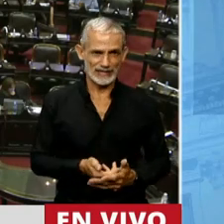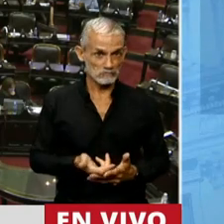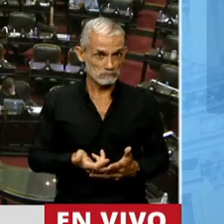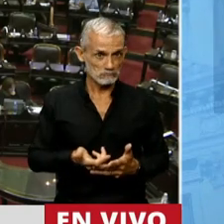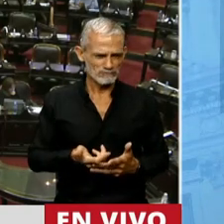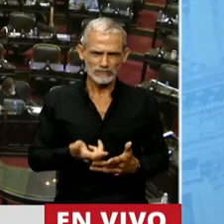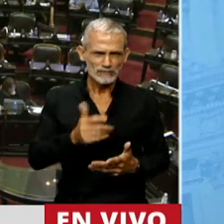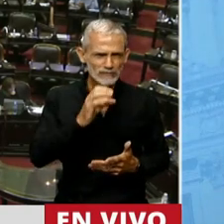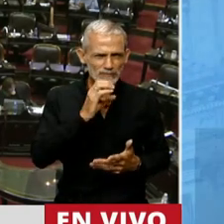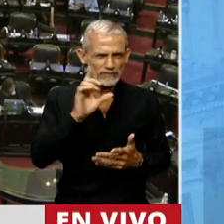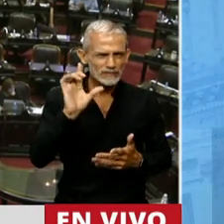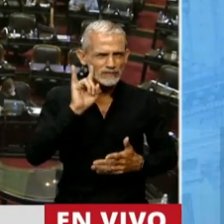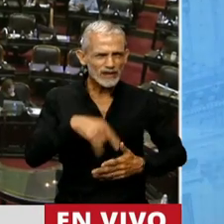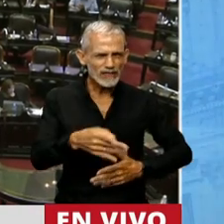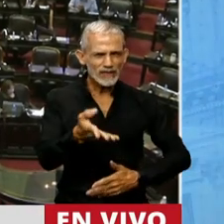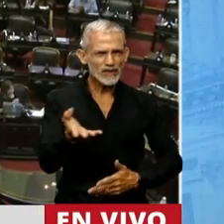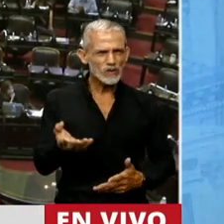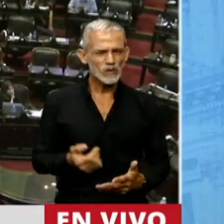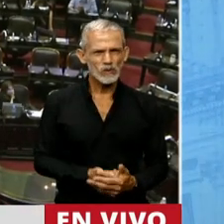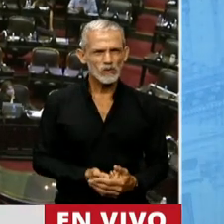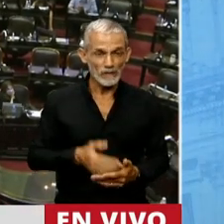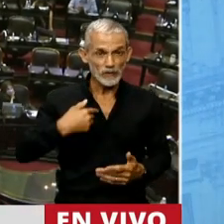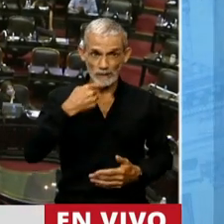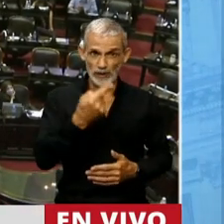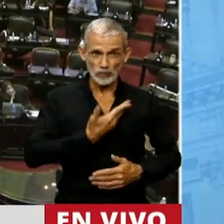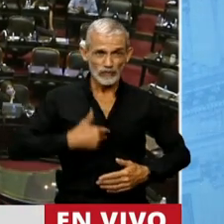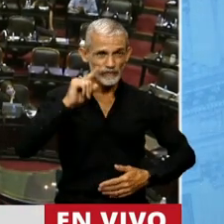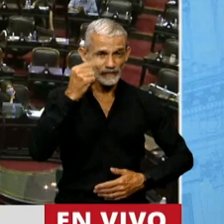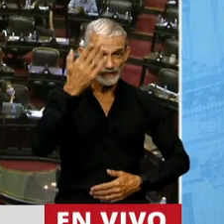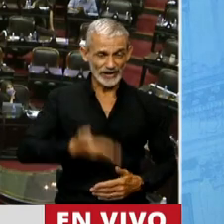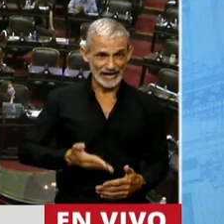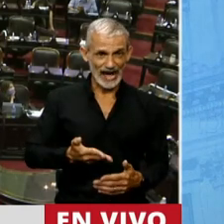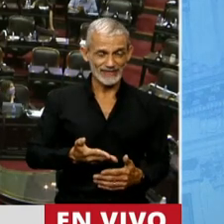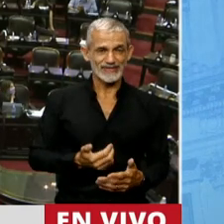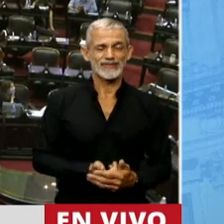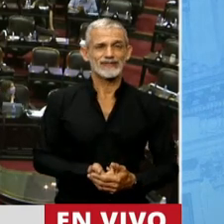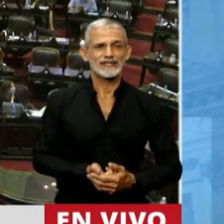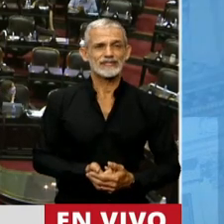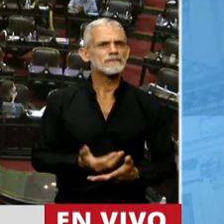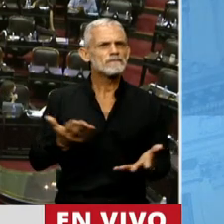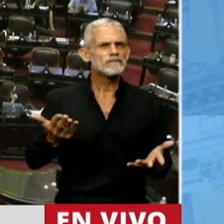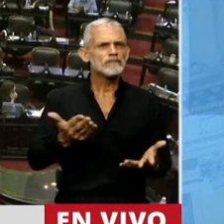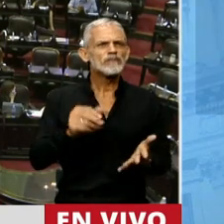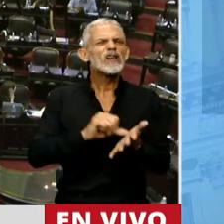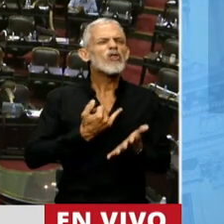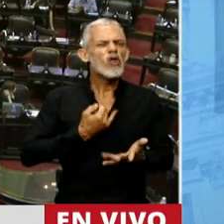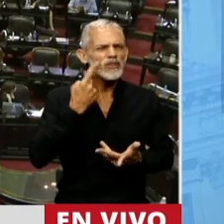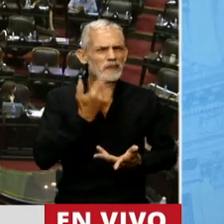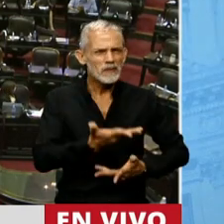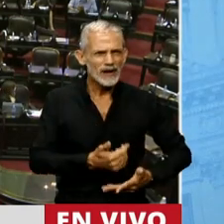¡Qué cinismo! Yo le pregunto al señor presidente de la Nación, ¿en qué país